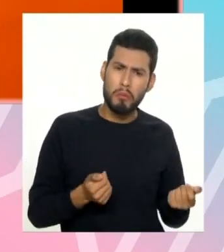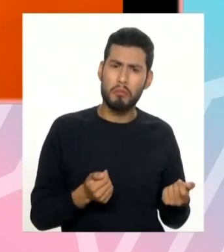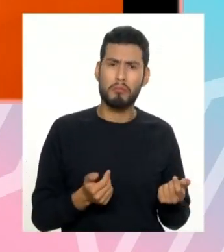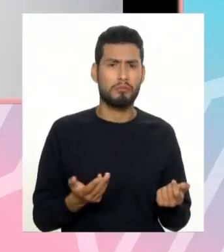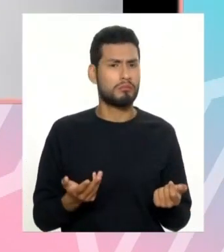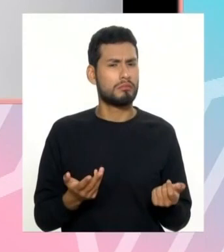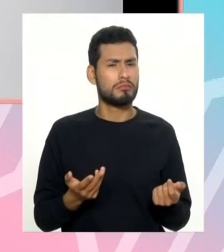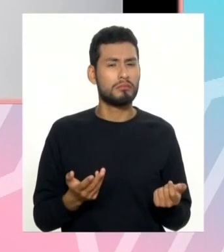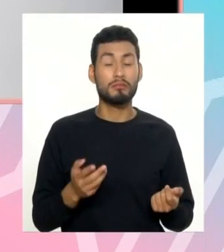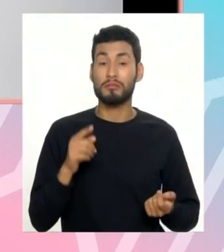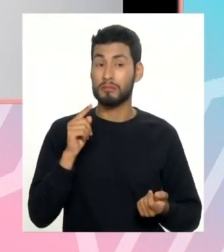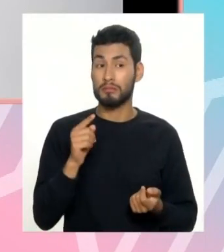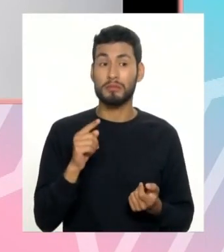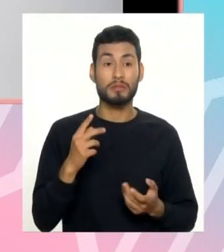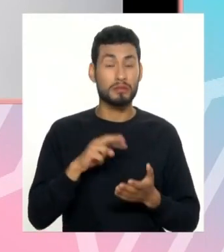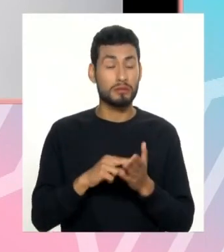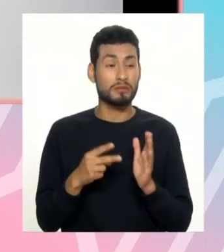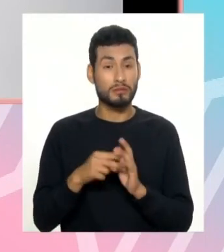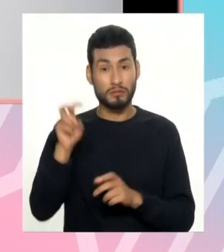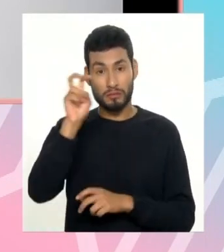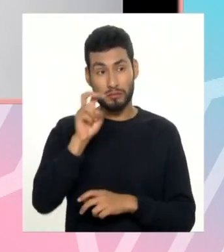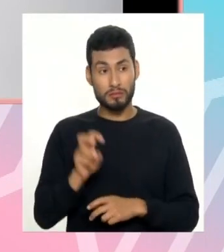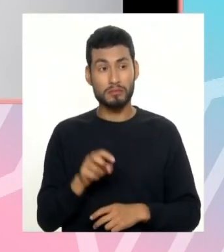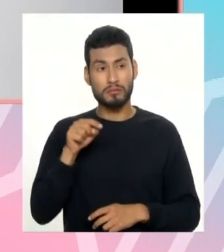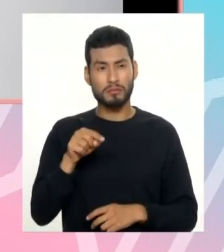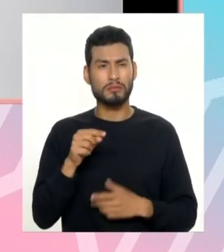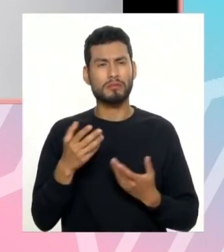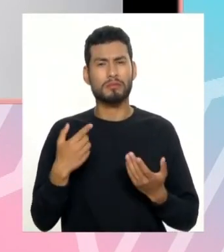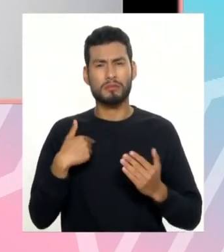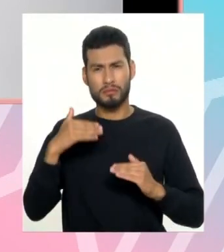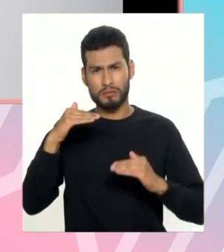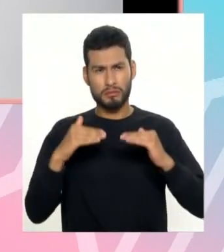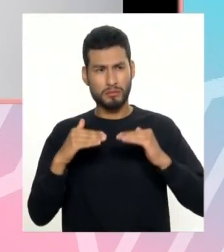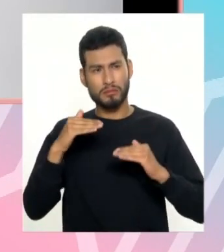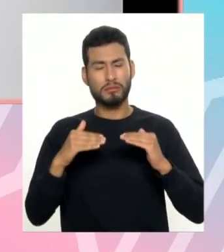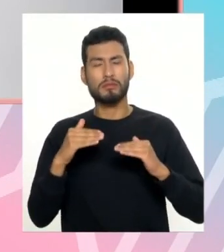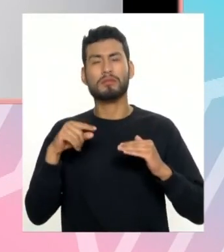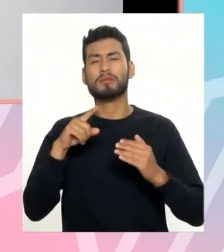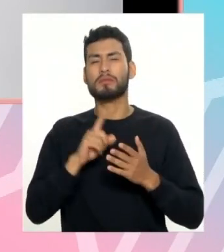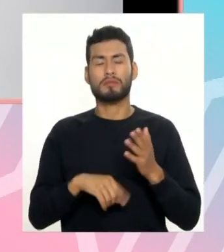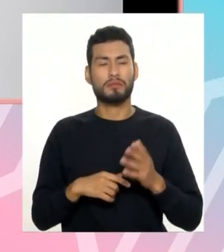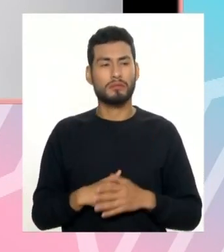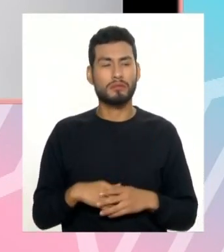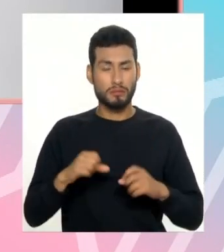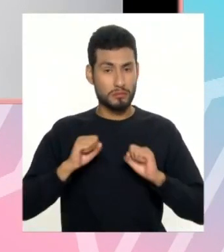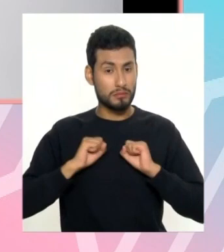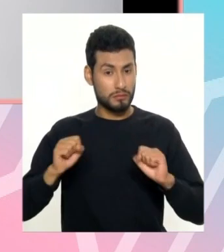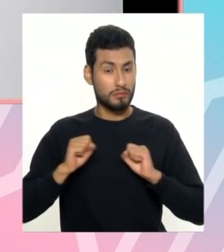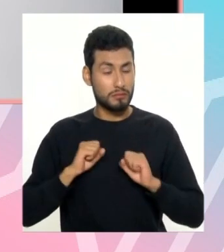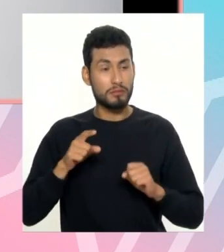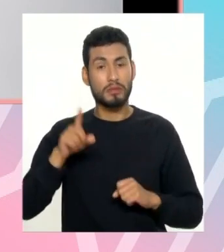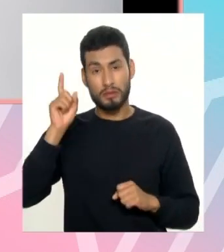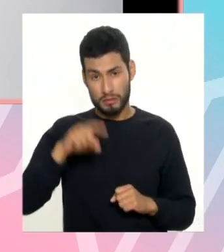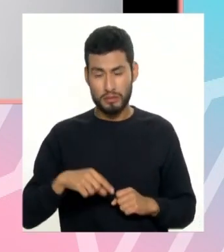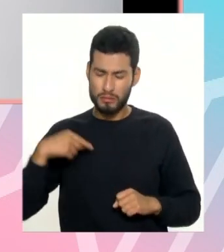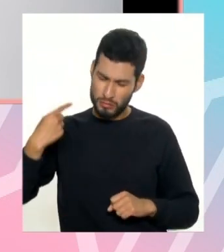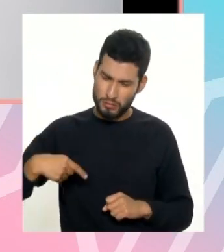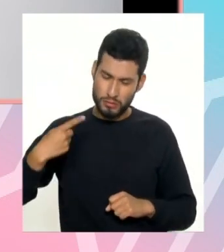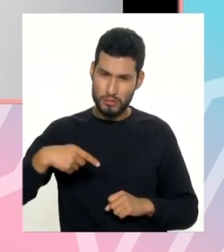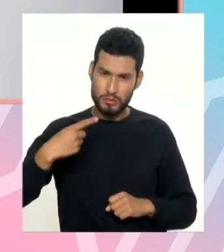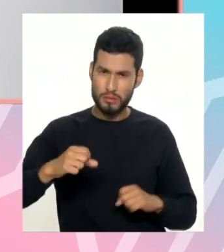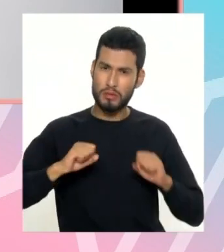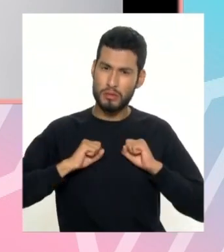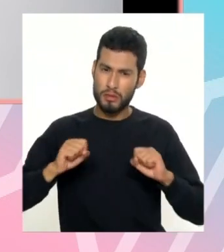desaparecer. Quiere decir que su columna tiene algún grado de inestabilidad que es compensada por el ejercicio. Entonces, él debe seguir haciendo